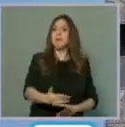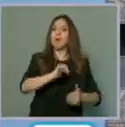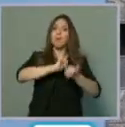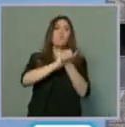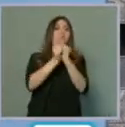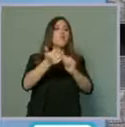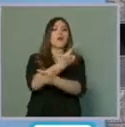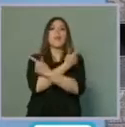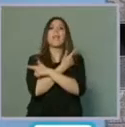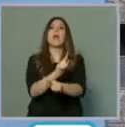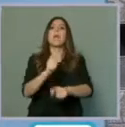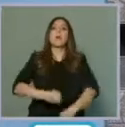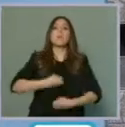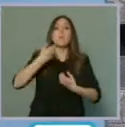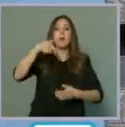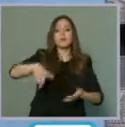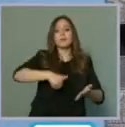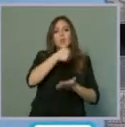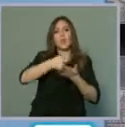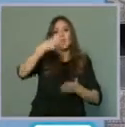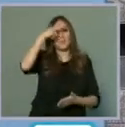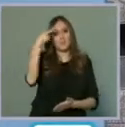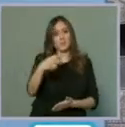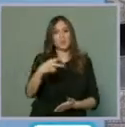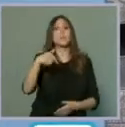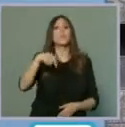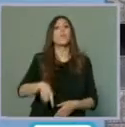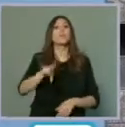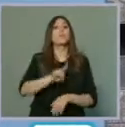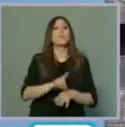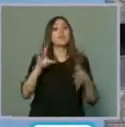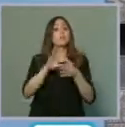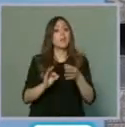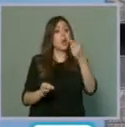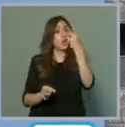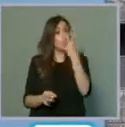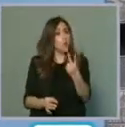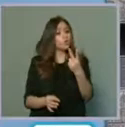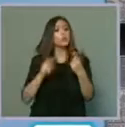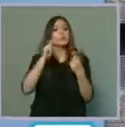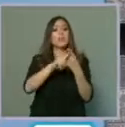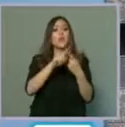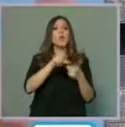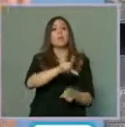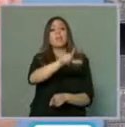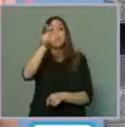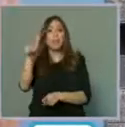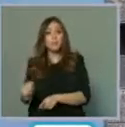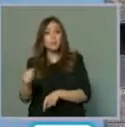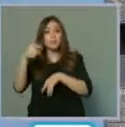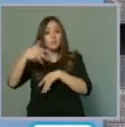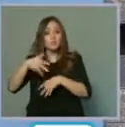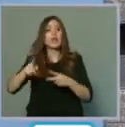libre en nuestra Ciudad de México. Y hoy les traigo dos eventos muy padres, uno para que hagan después de la marcha y otro para que se vayan de